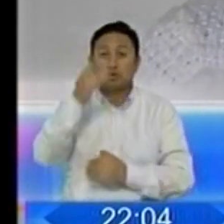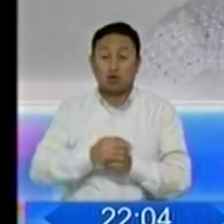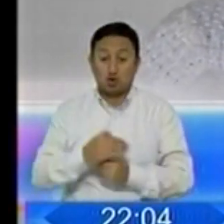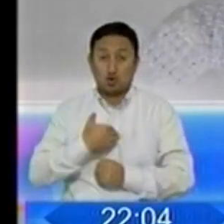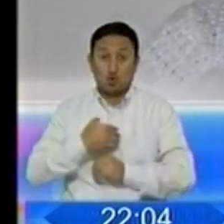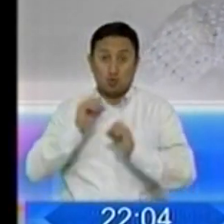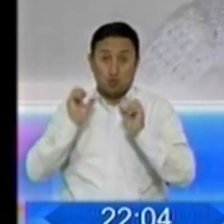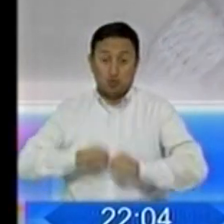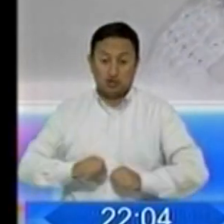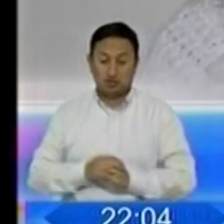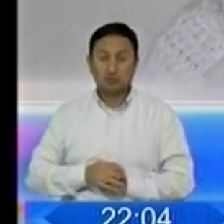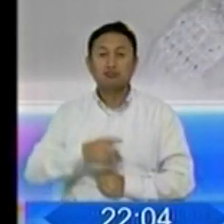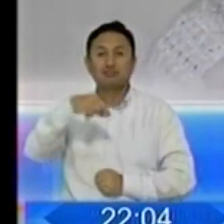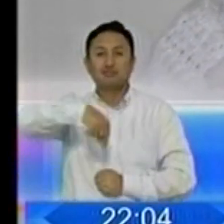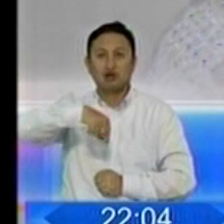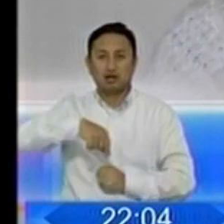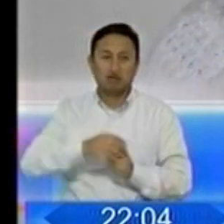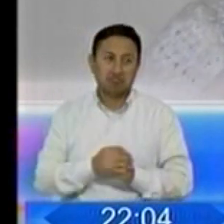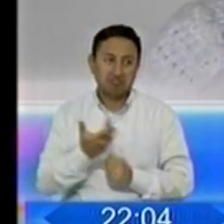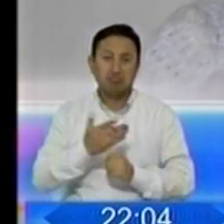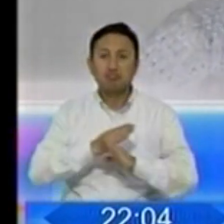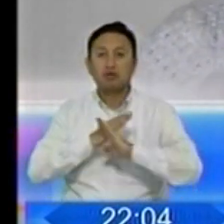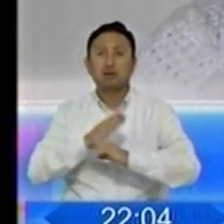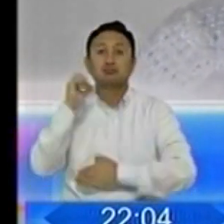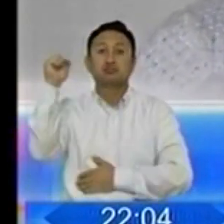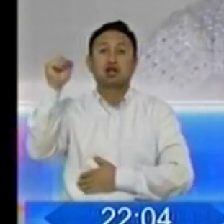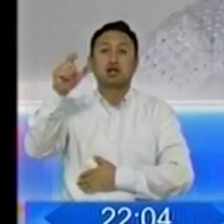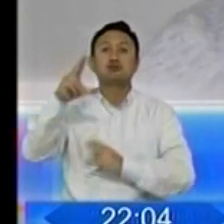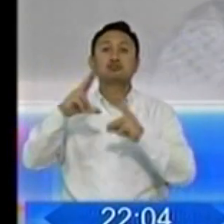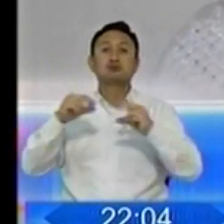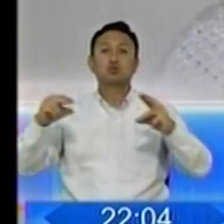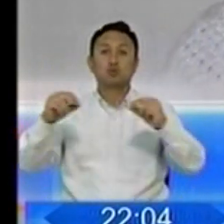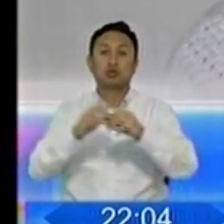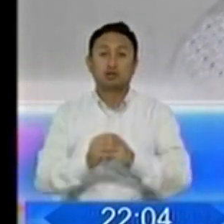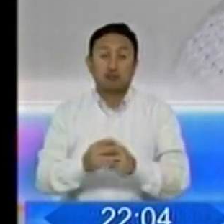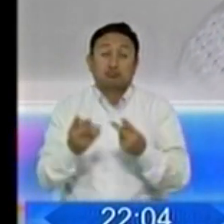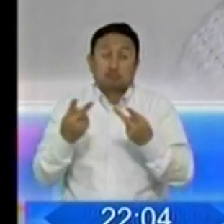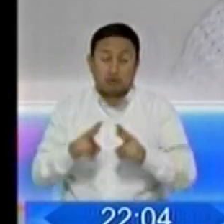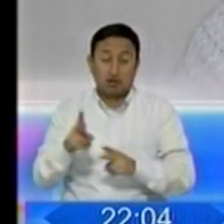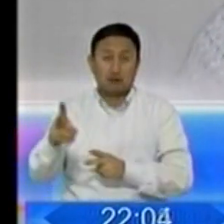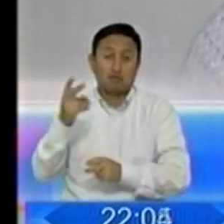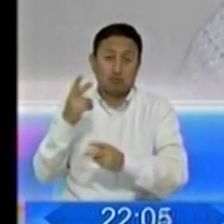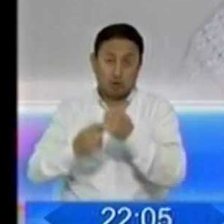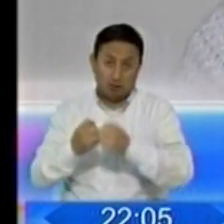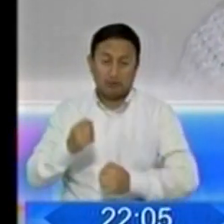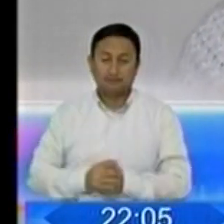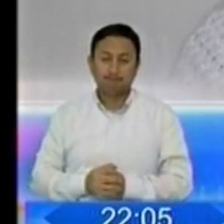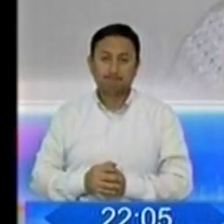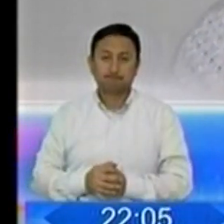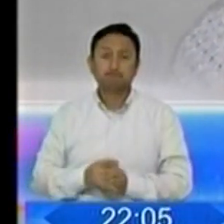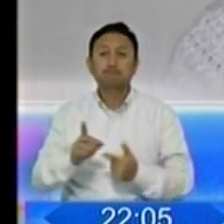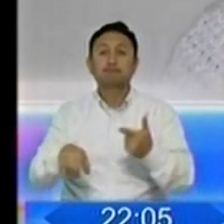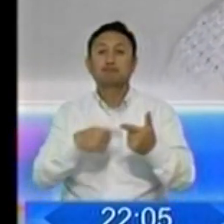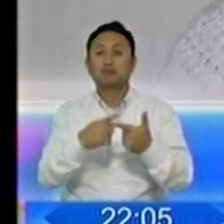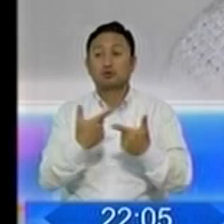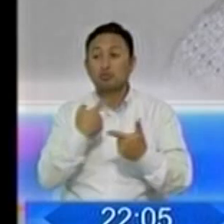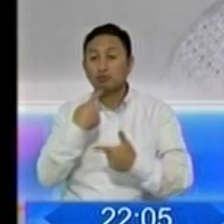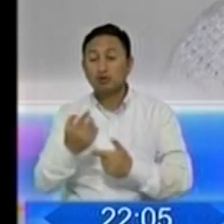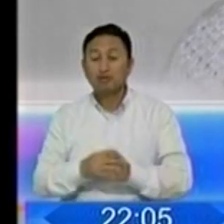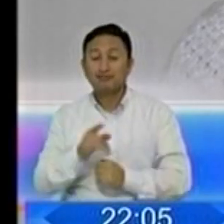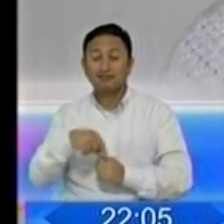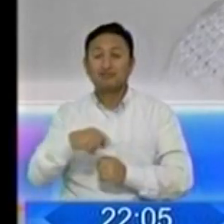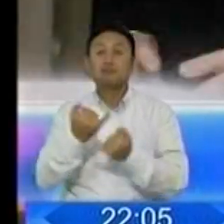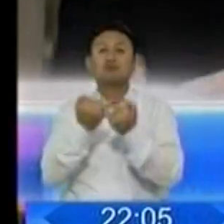facultada para defender los derechos de la naturaleza, que también están ahí, y mencioné también el de